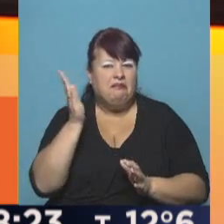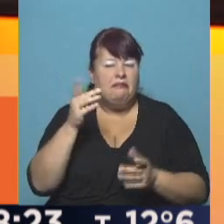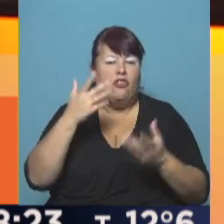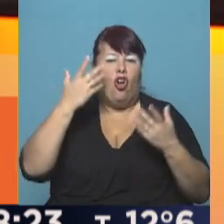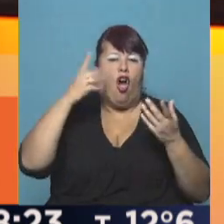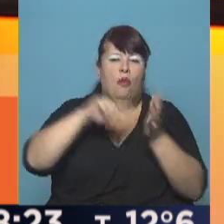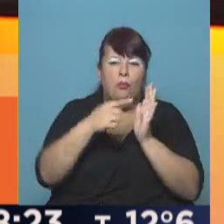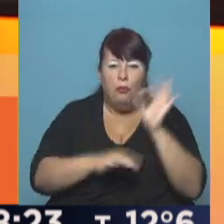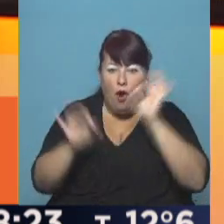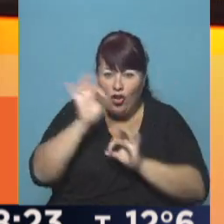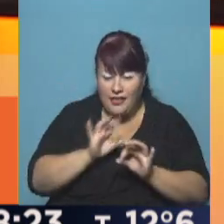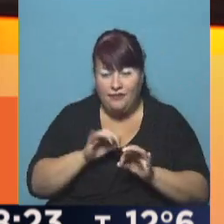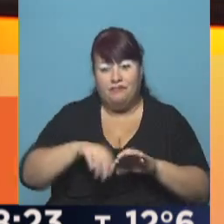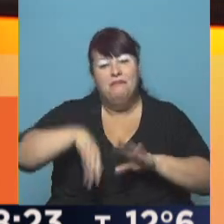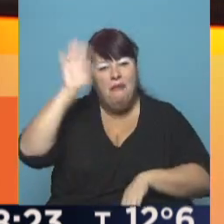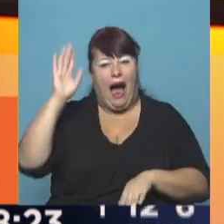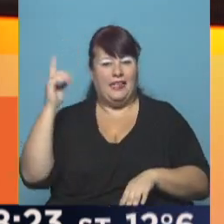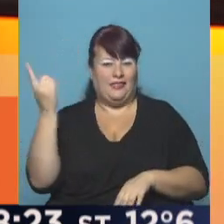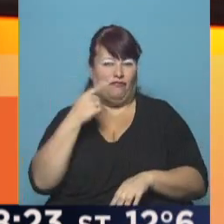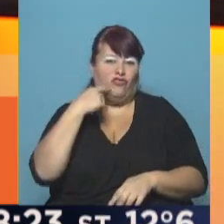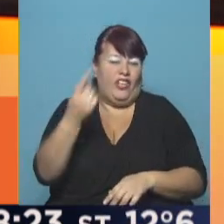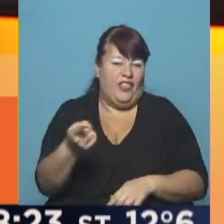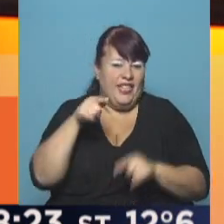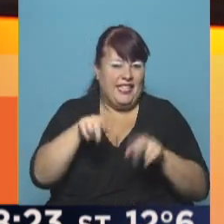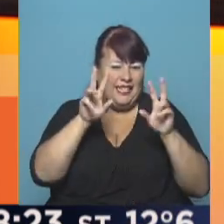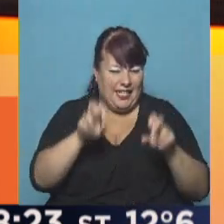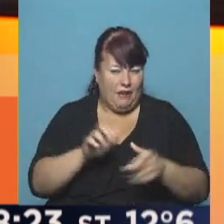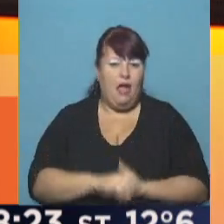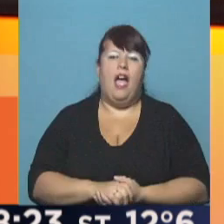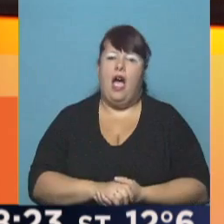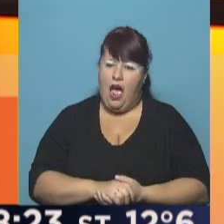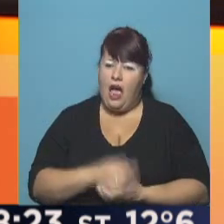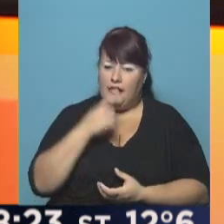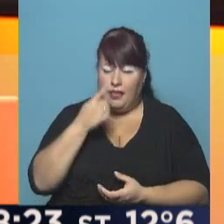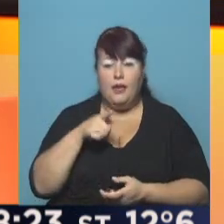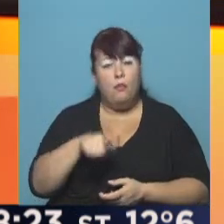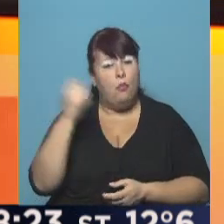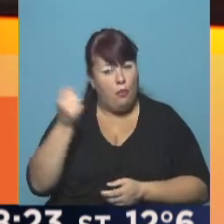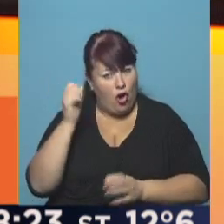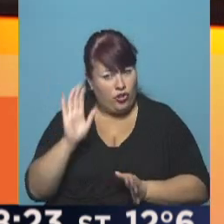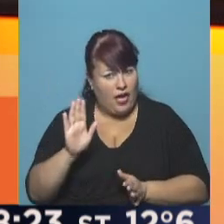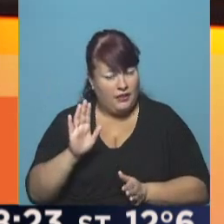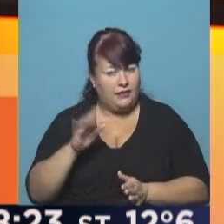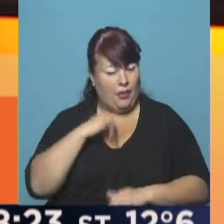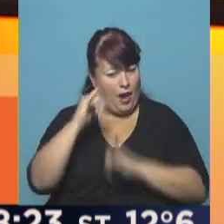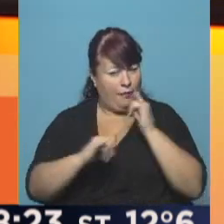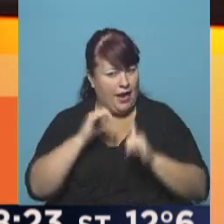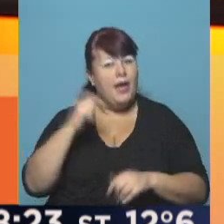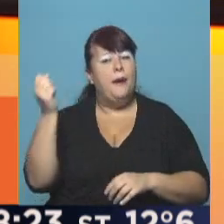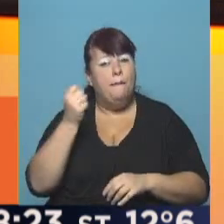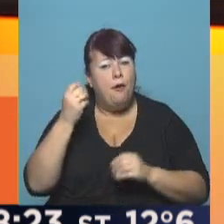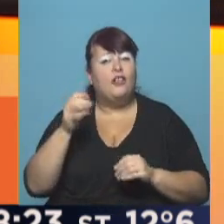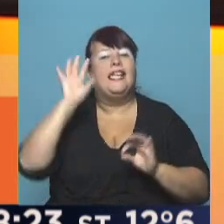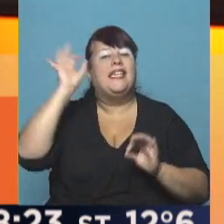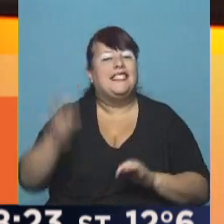los índices con los que en general se habla de estas cuestiones. Ah, interesante. Esto es muy importante decirlo y es muy